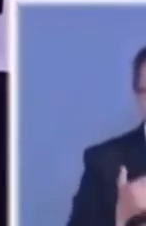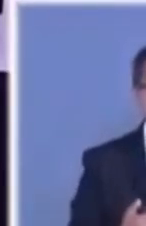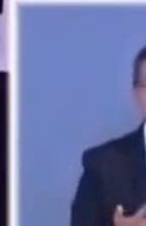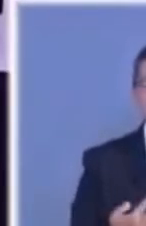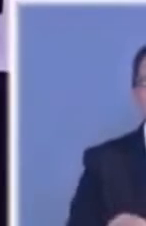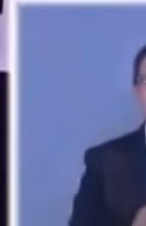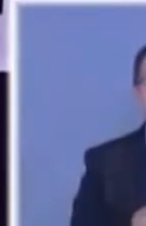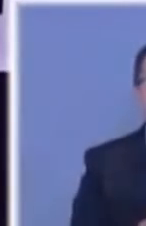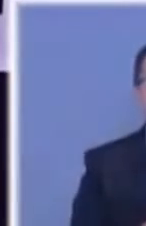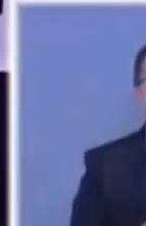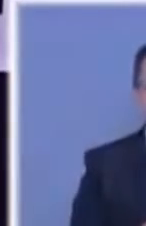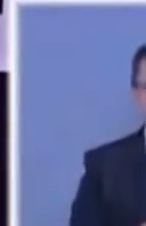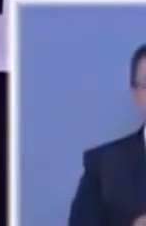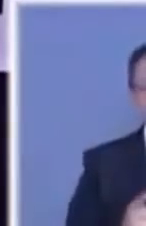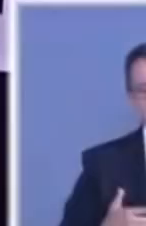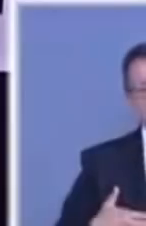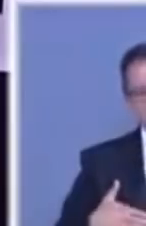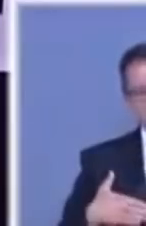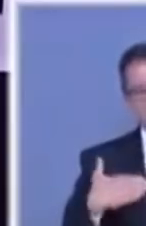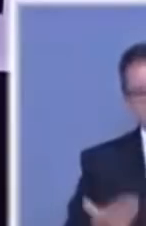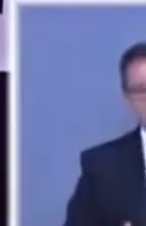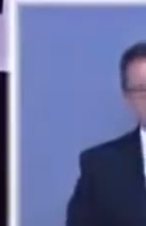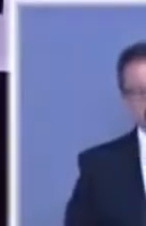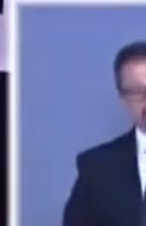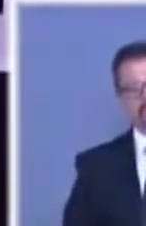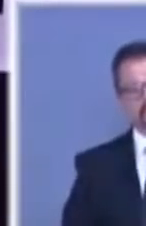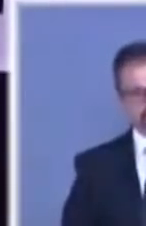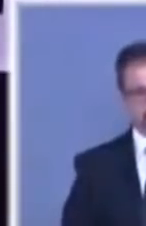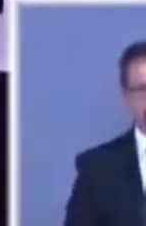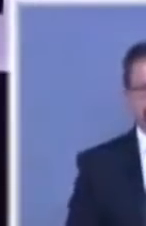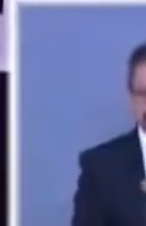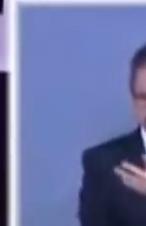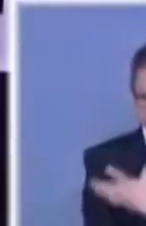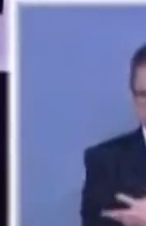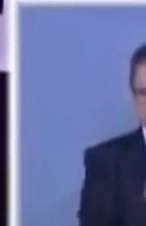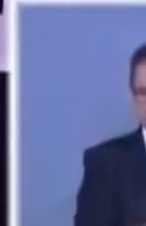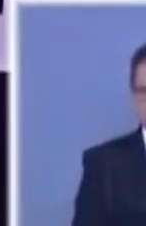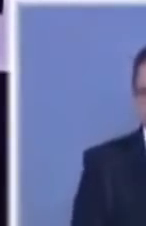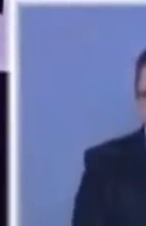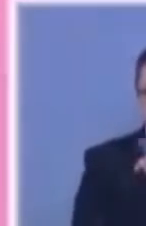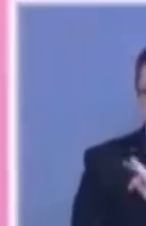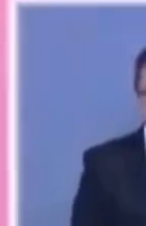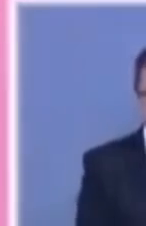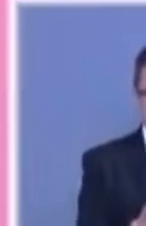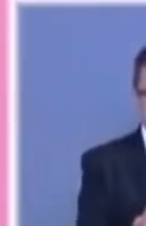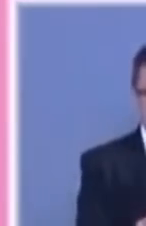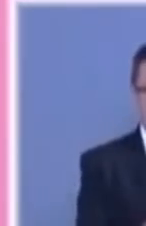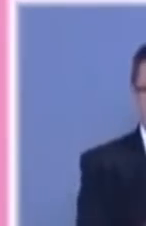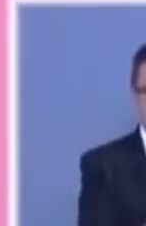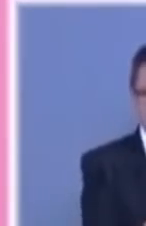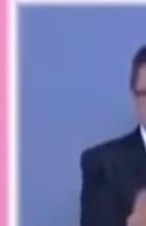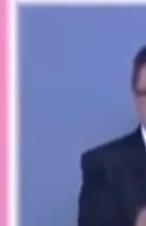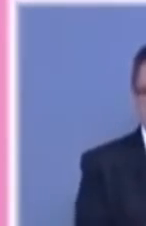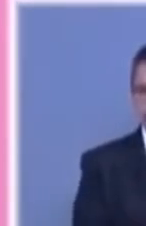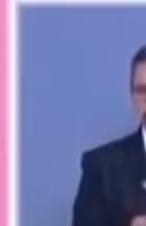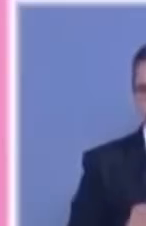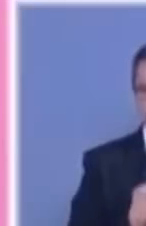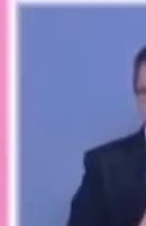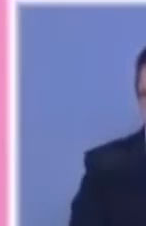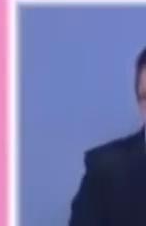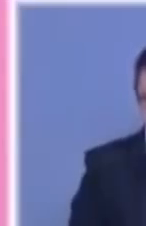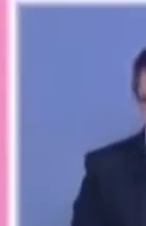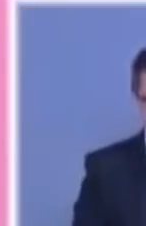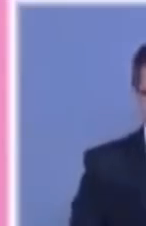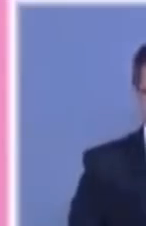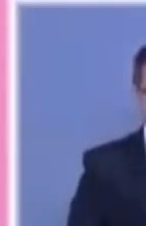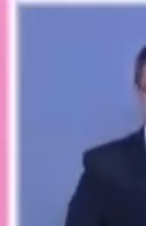honesto. Y aquí yo le diría, hay dos opciones, dos proyectos para Puebla, la de nosotros, los ciudadanos, y la que